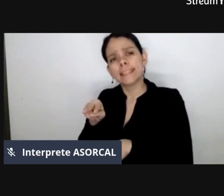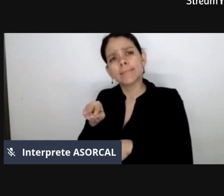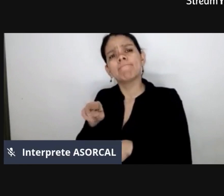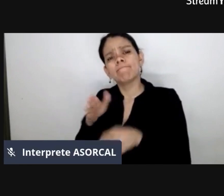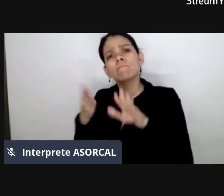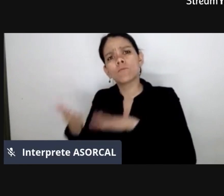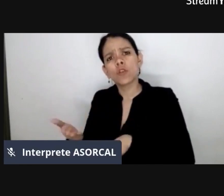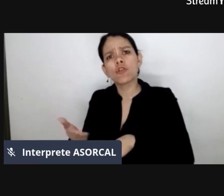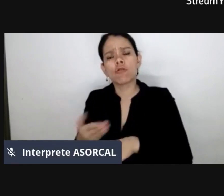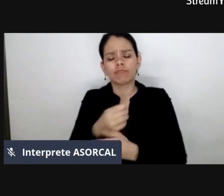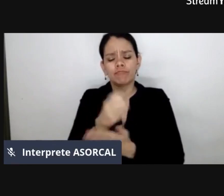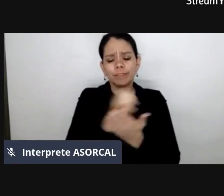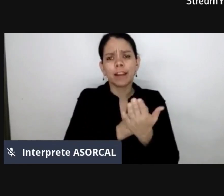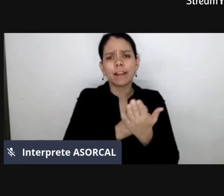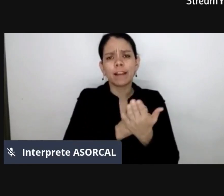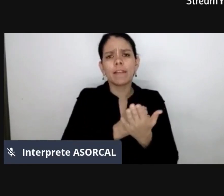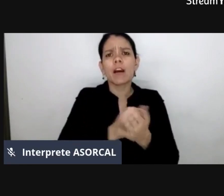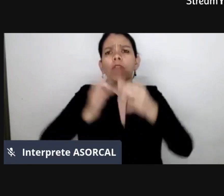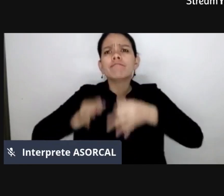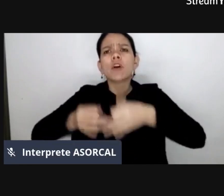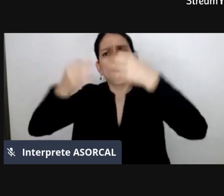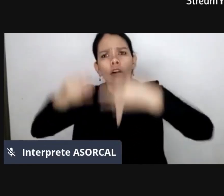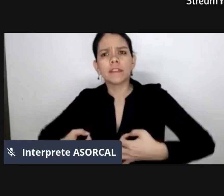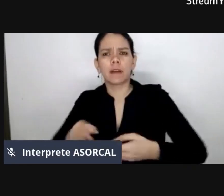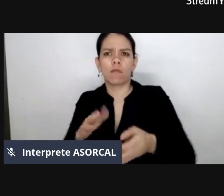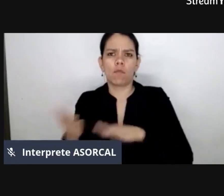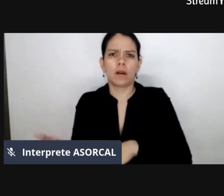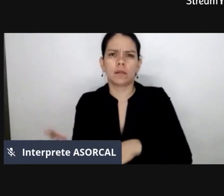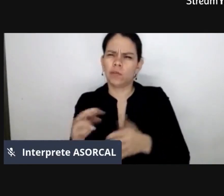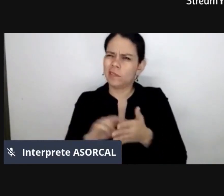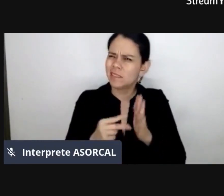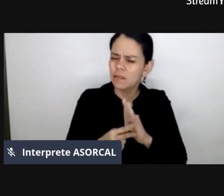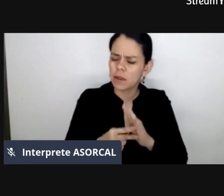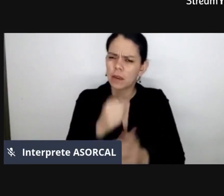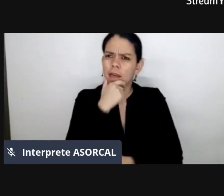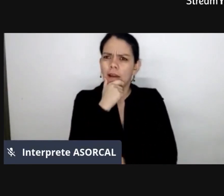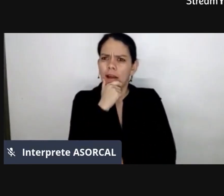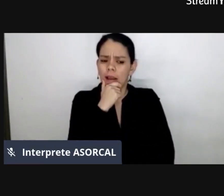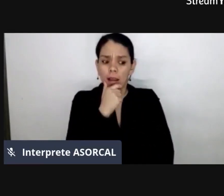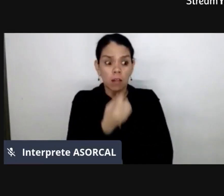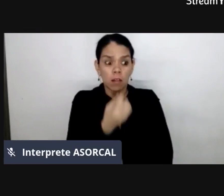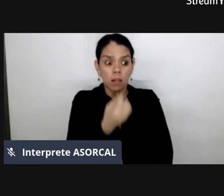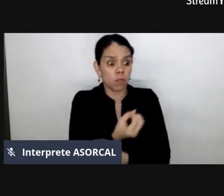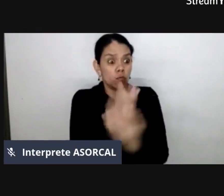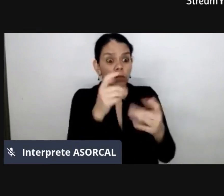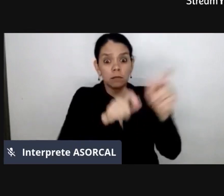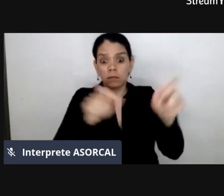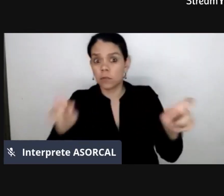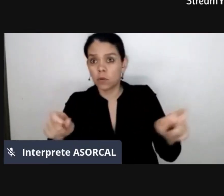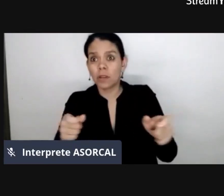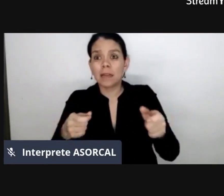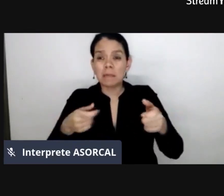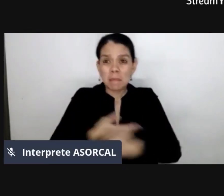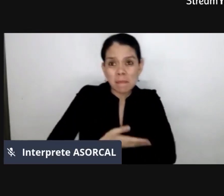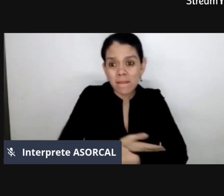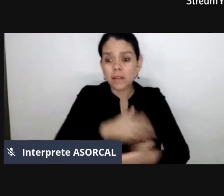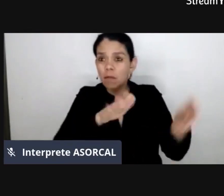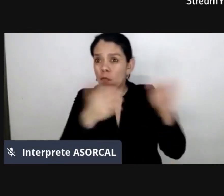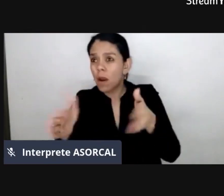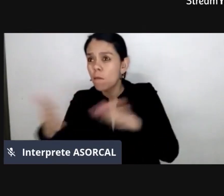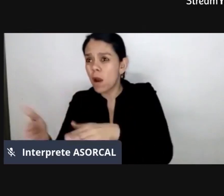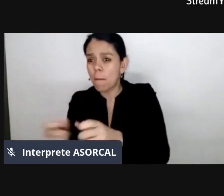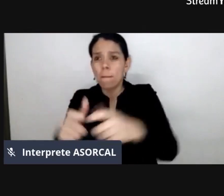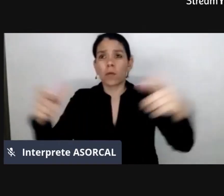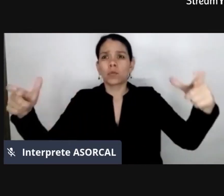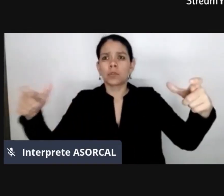solamente en 1/5 de los casos de defunciones había intervenido un médico. La tasa de